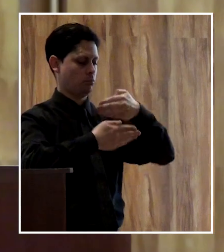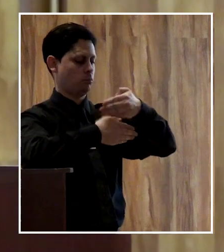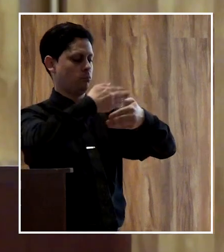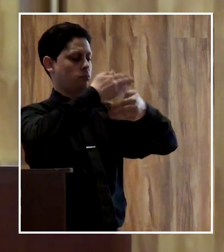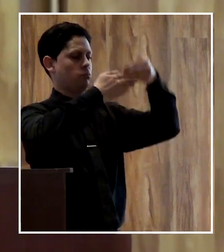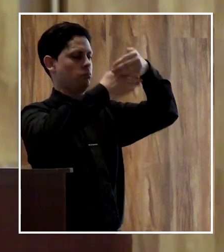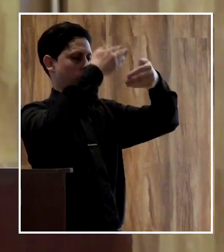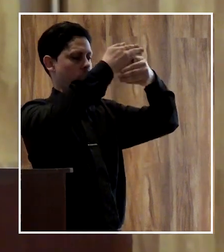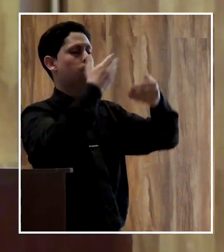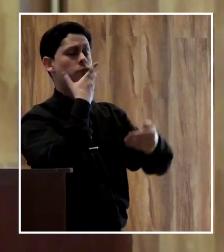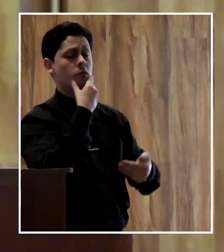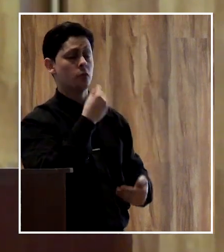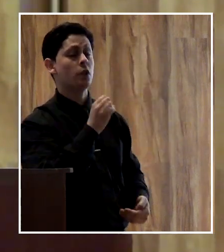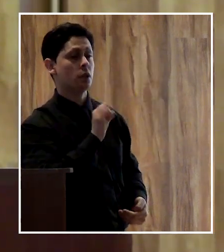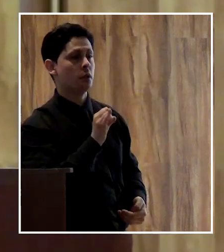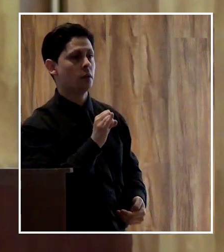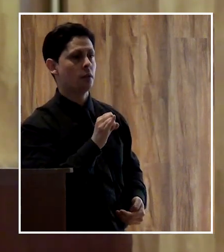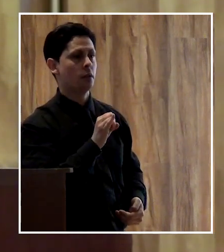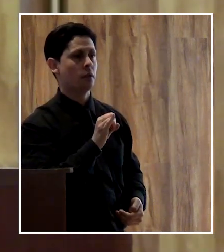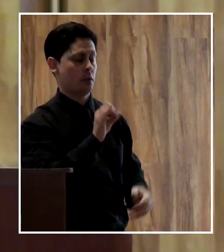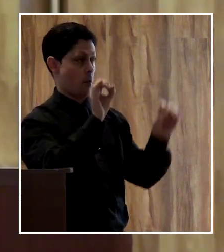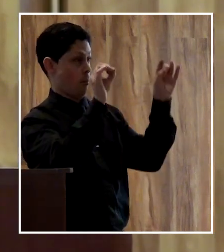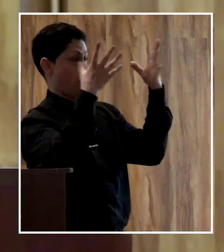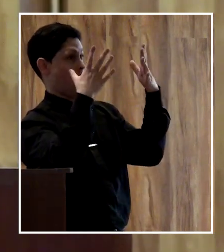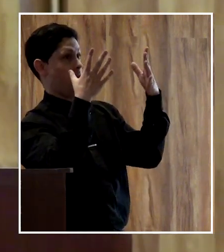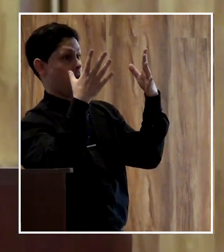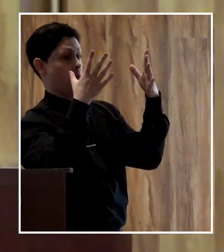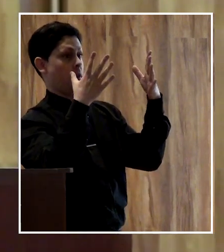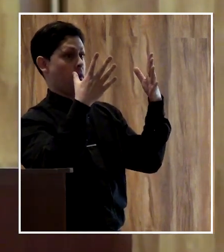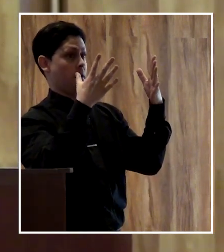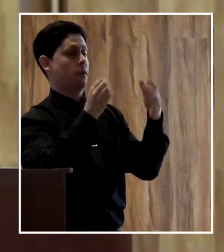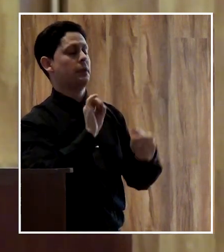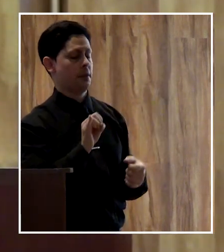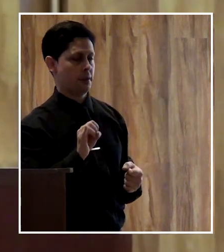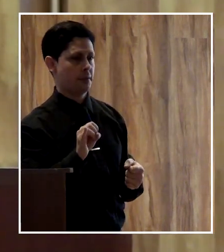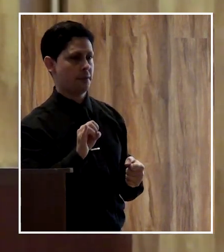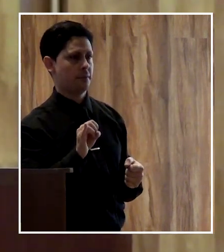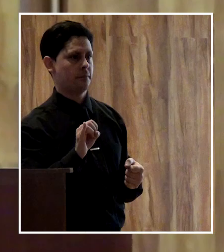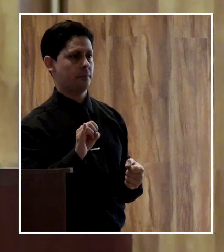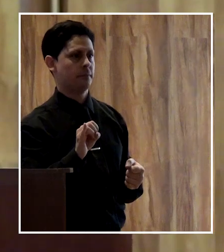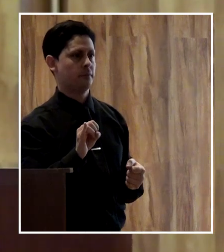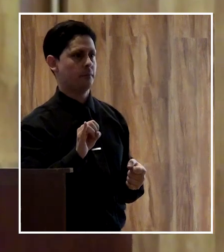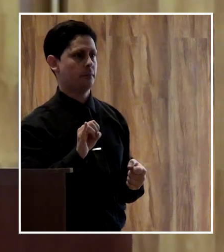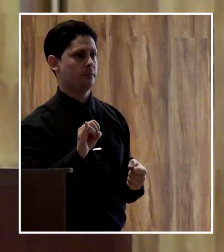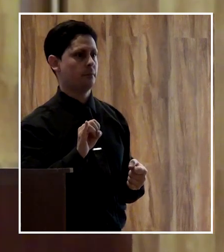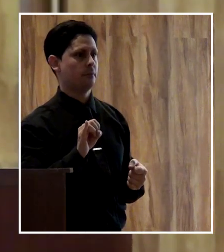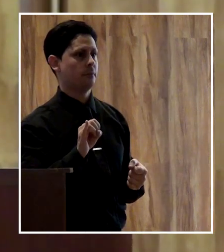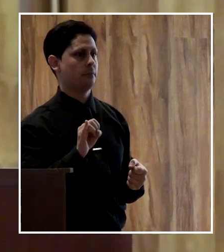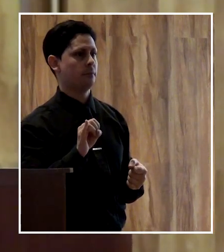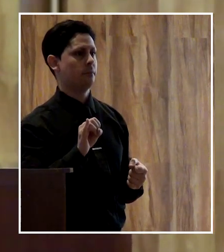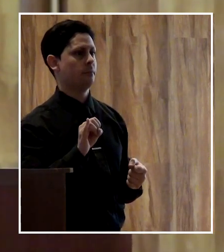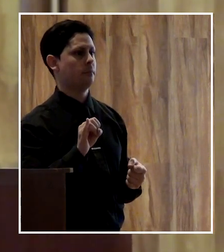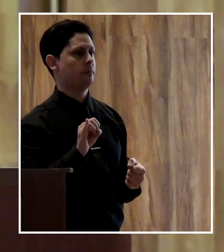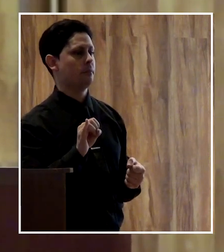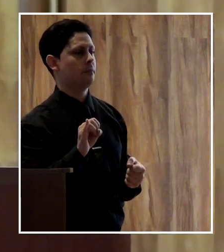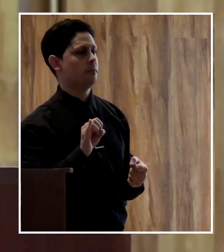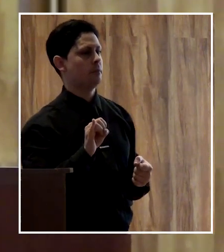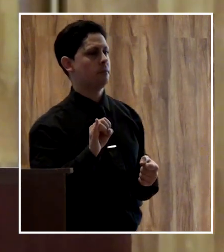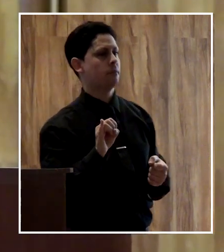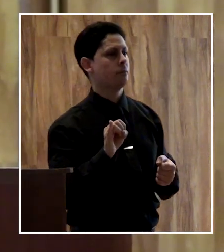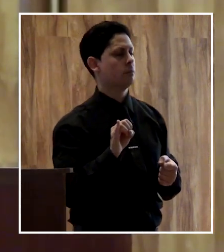arquitectónica, por el encanto de ella, que me impacta ahora en primavera especialmente, por haber